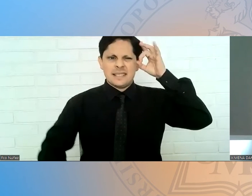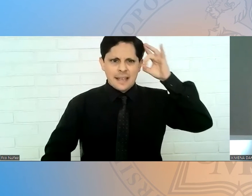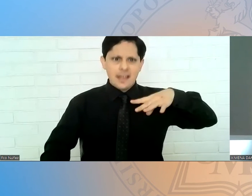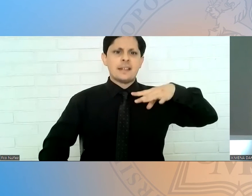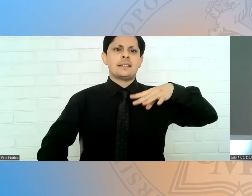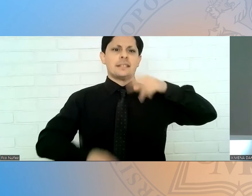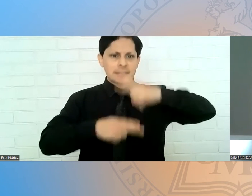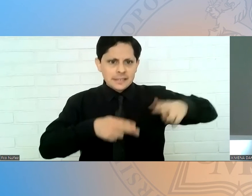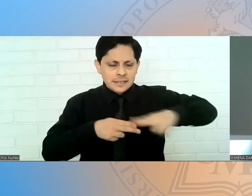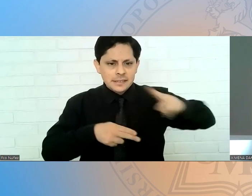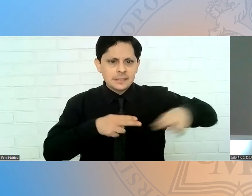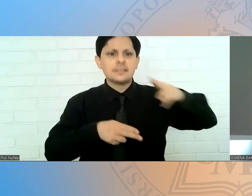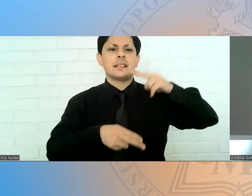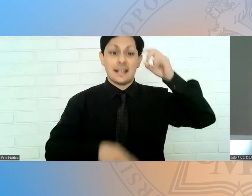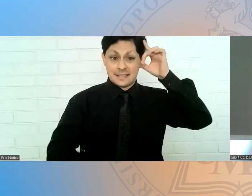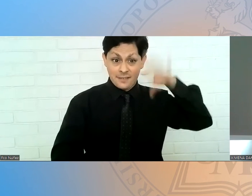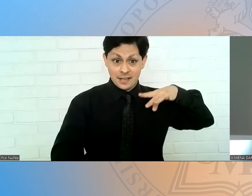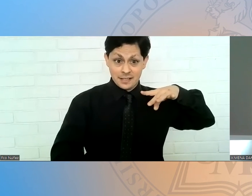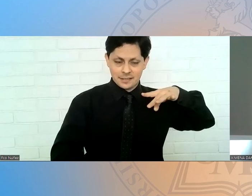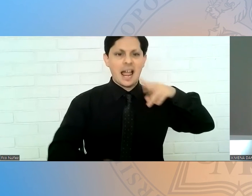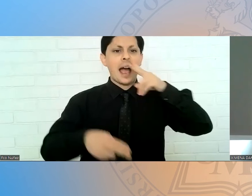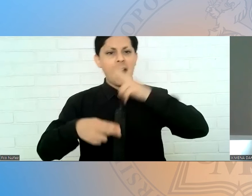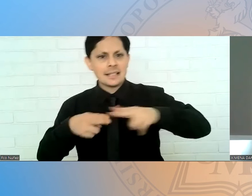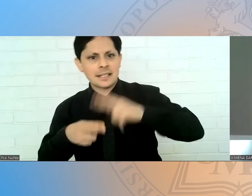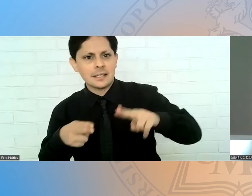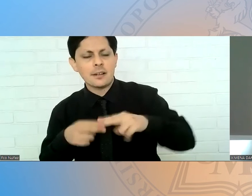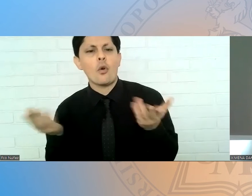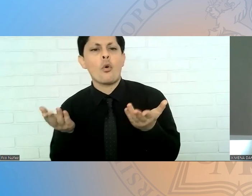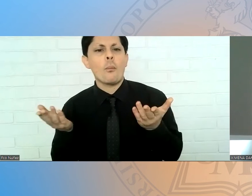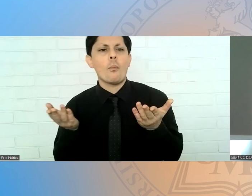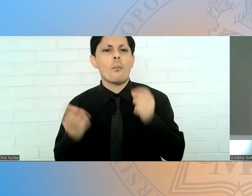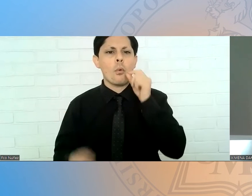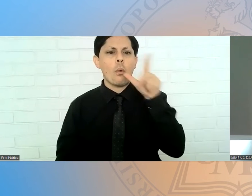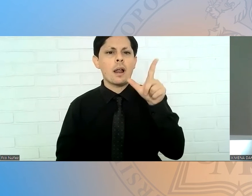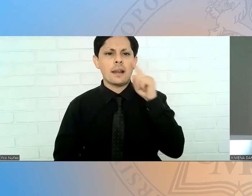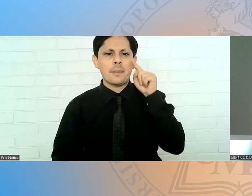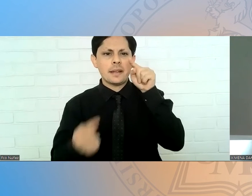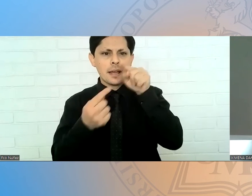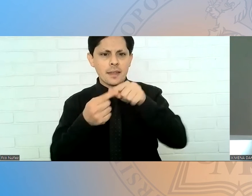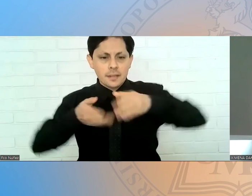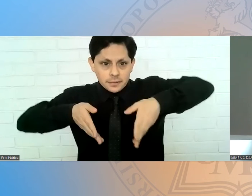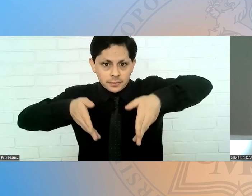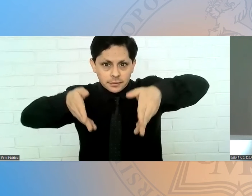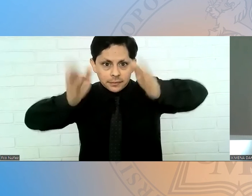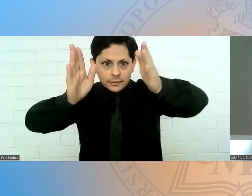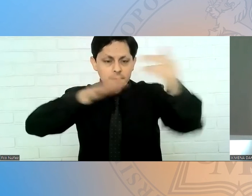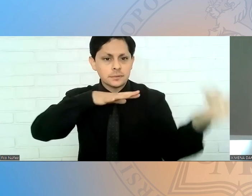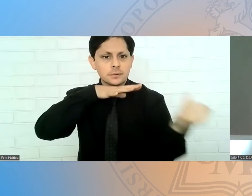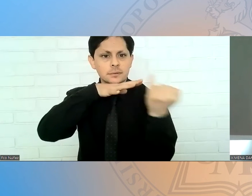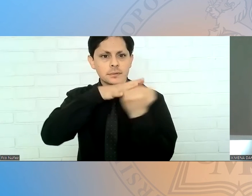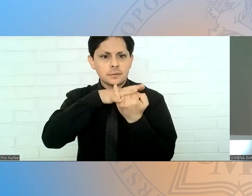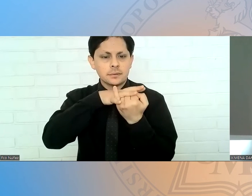profesor, del saber hacer, un poco cuál es la mirada de ello hacia el camino de la inclusión de los profes